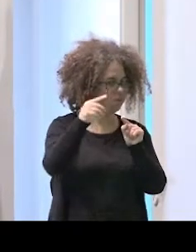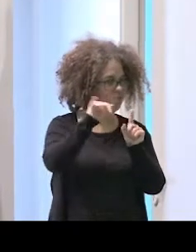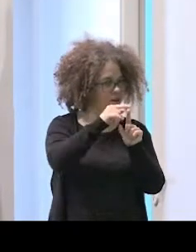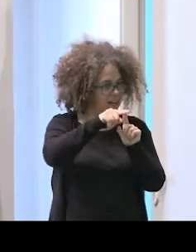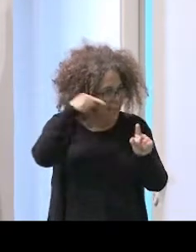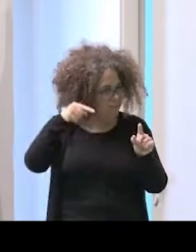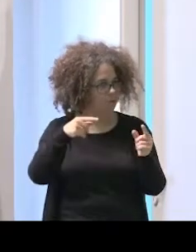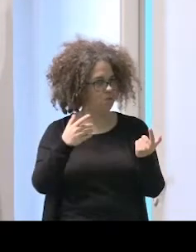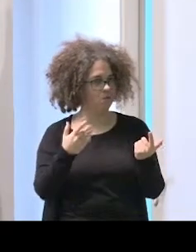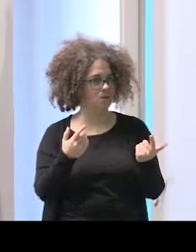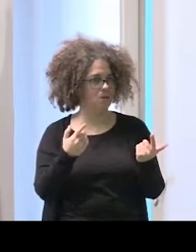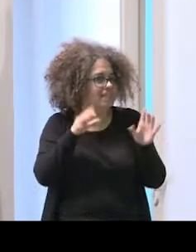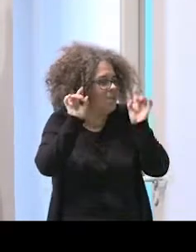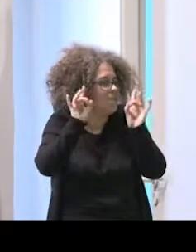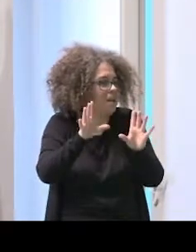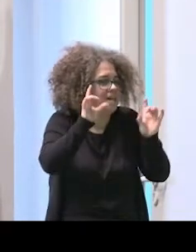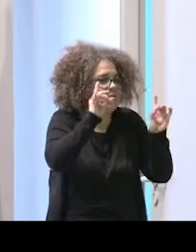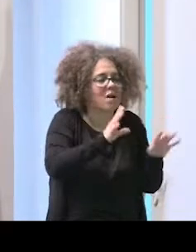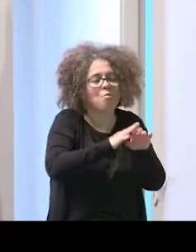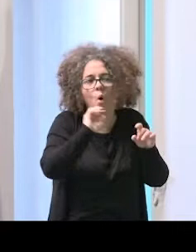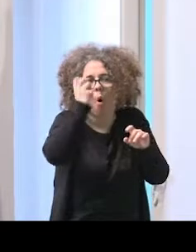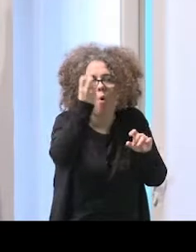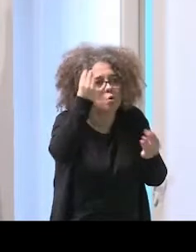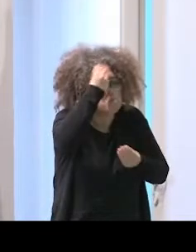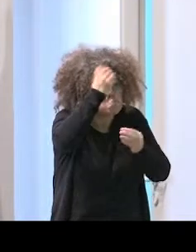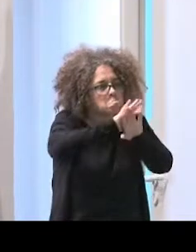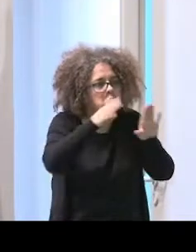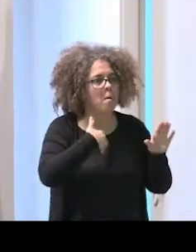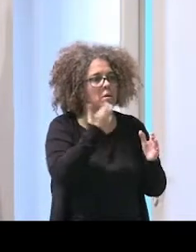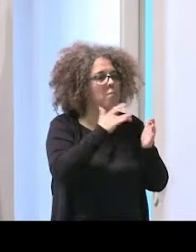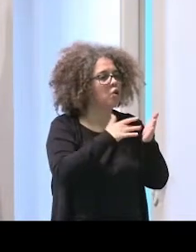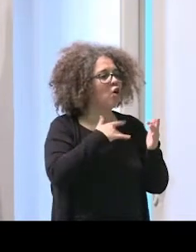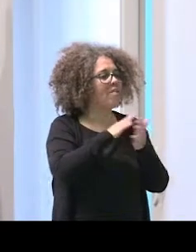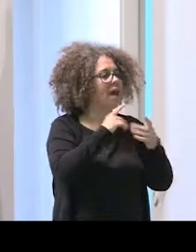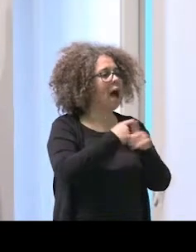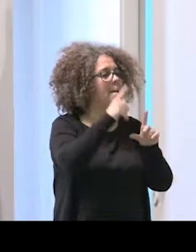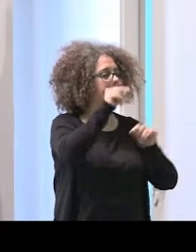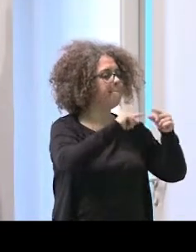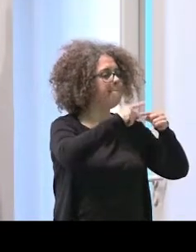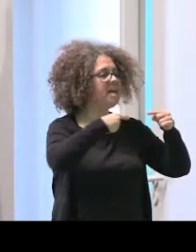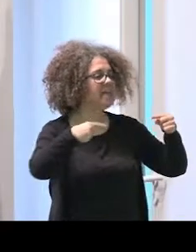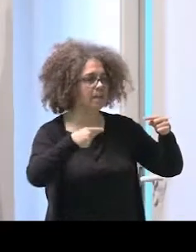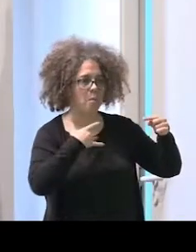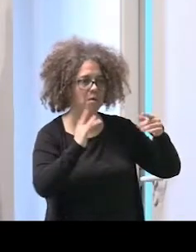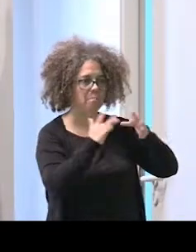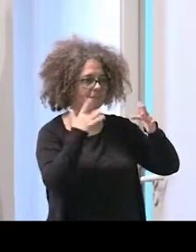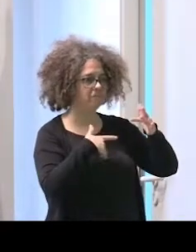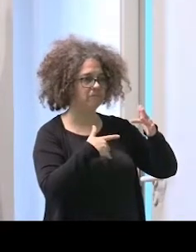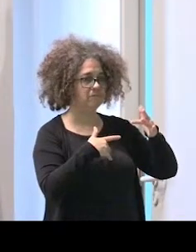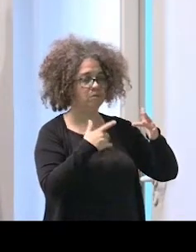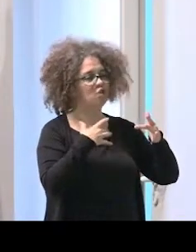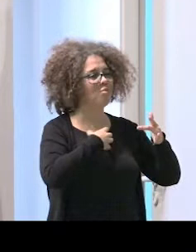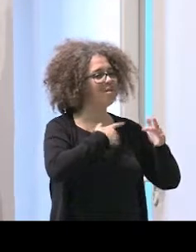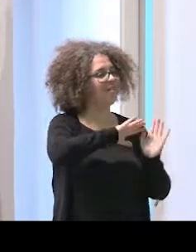tienes que considerarlo exactamente igual que si tuvieras un problema de la mielina, ¿vale? Entonces, no es muy correcto dejarlos de